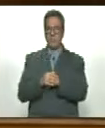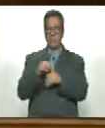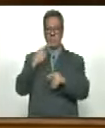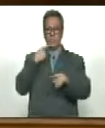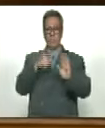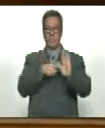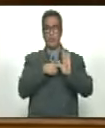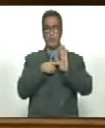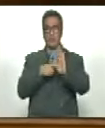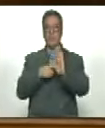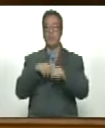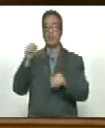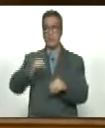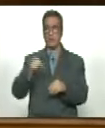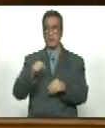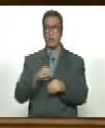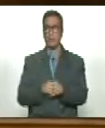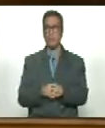demostró